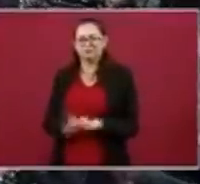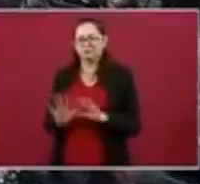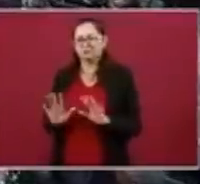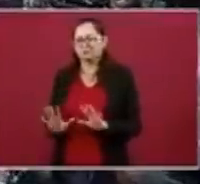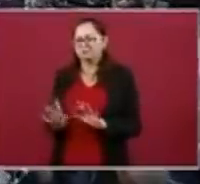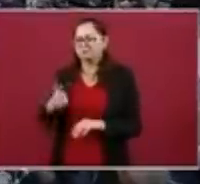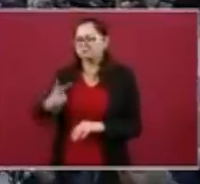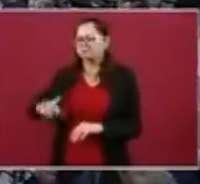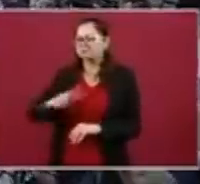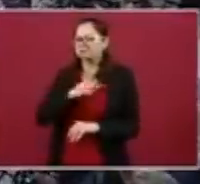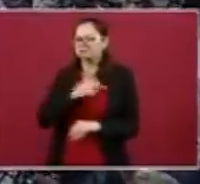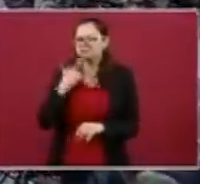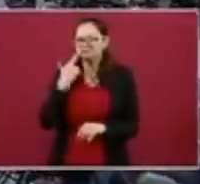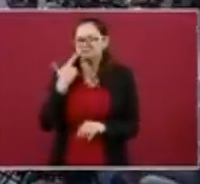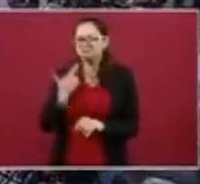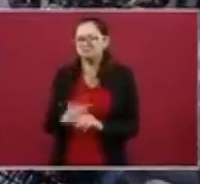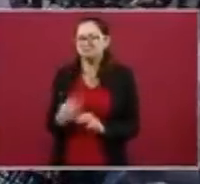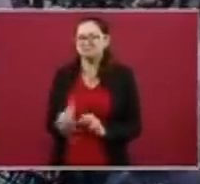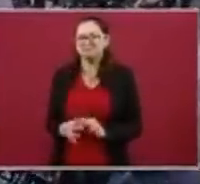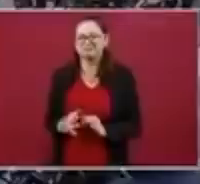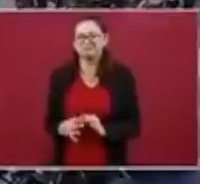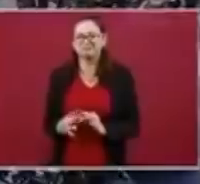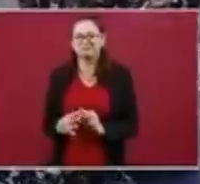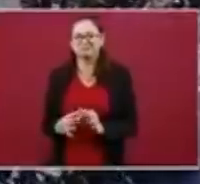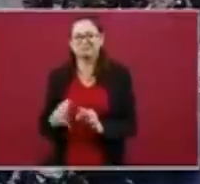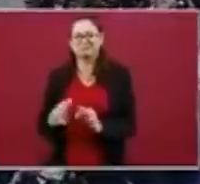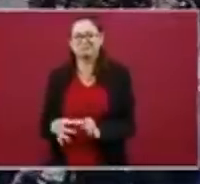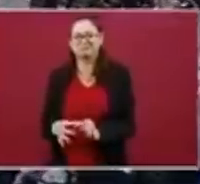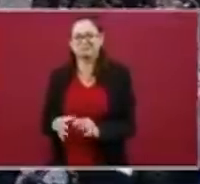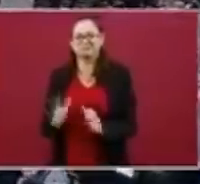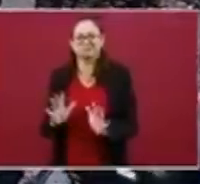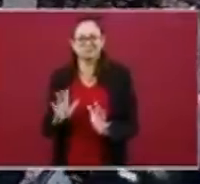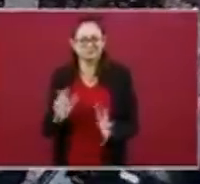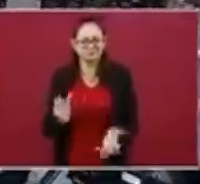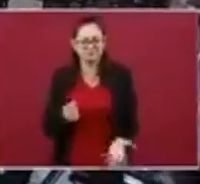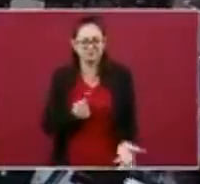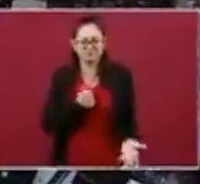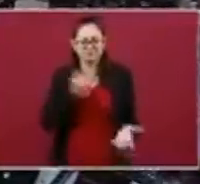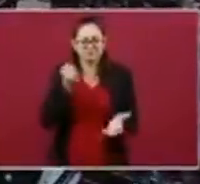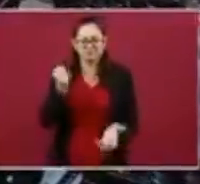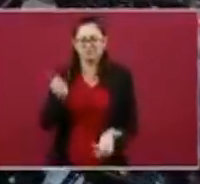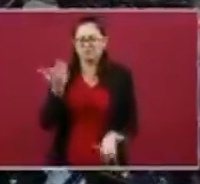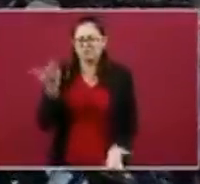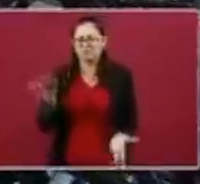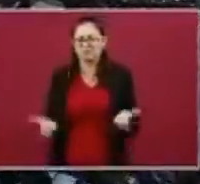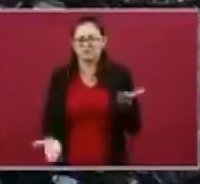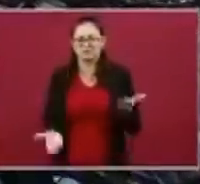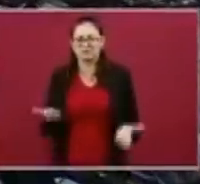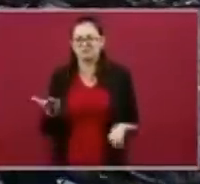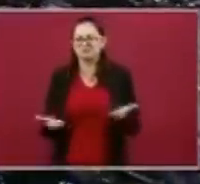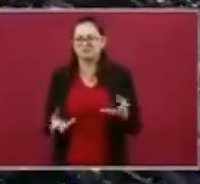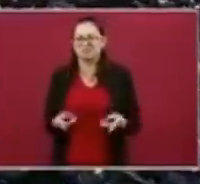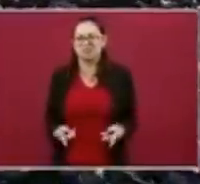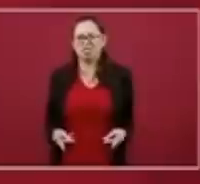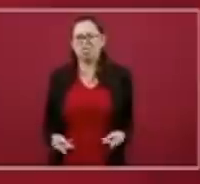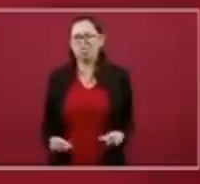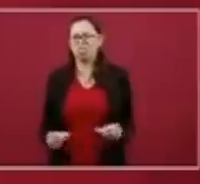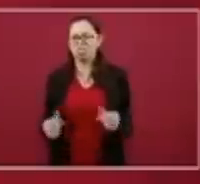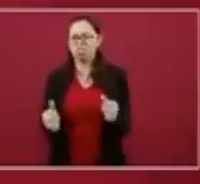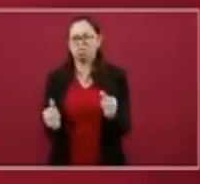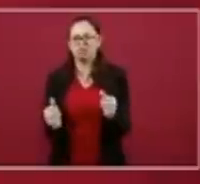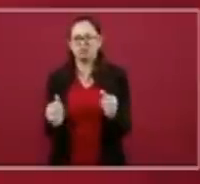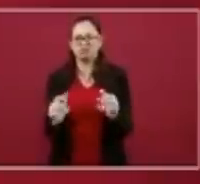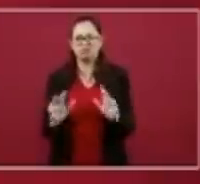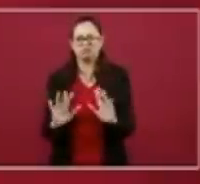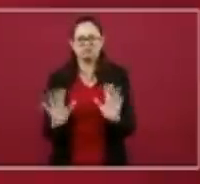de manera responsable, el presupuesto está equilibrado, no vamos a gastar más de lo que tengamos